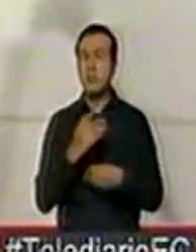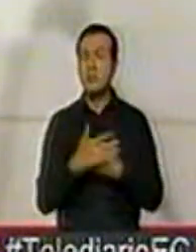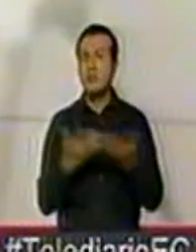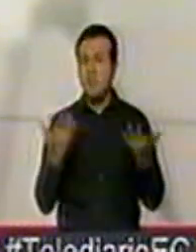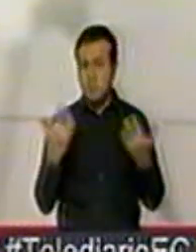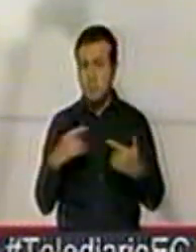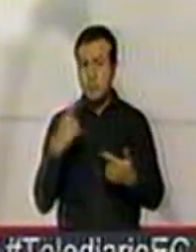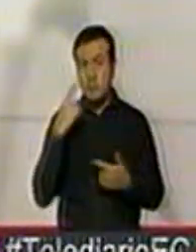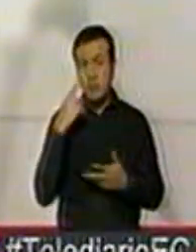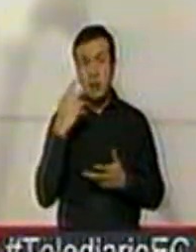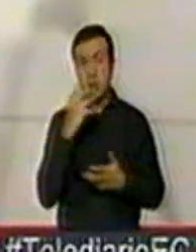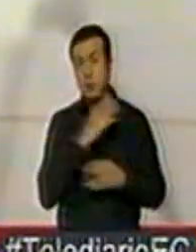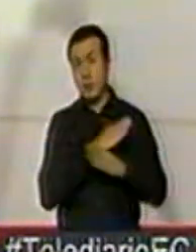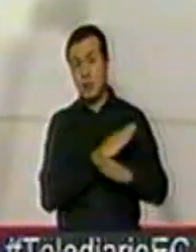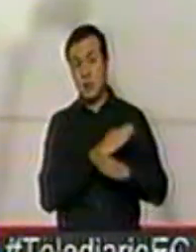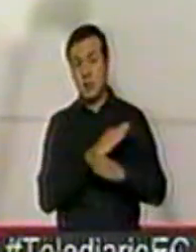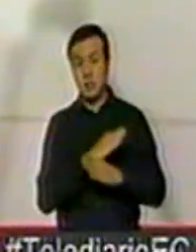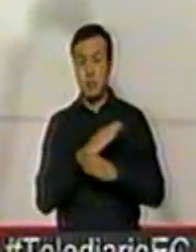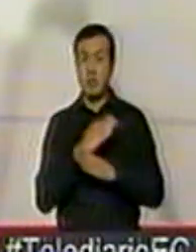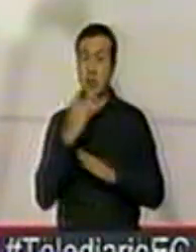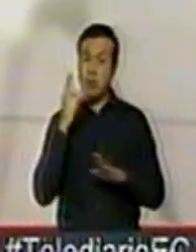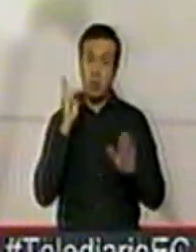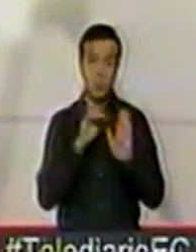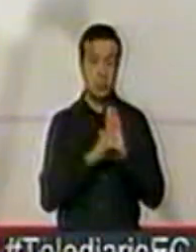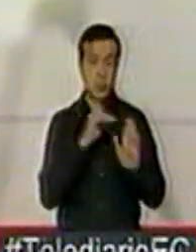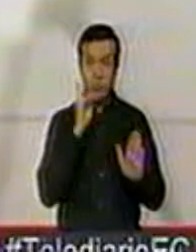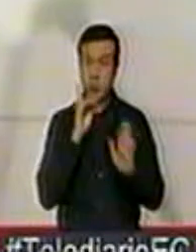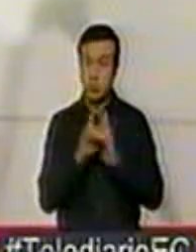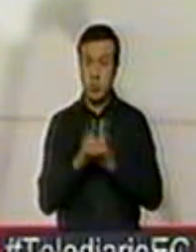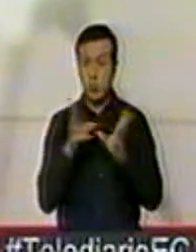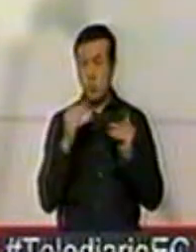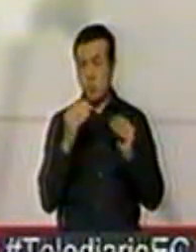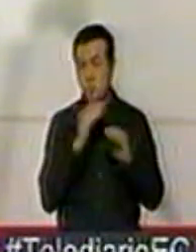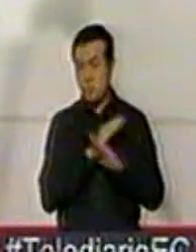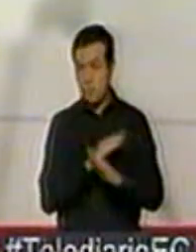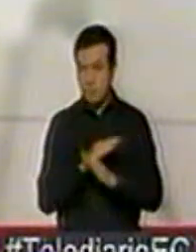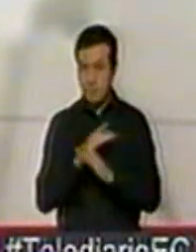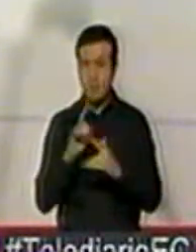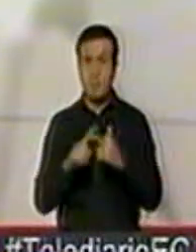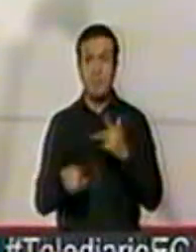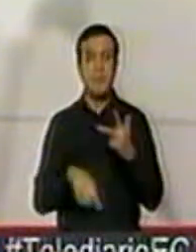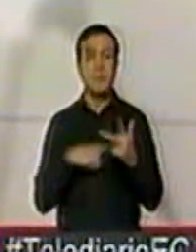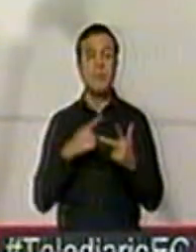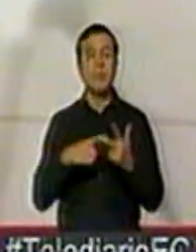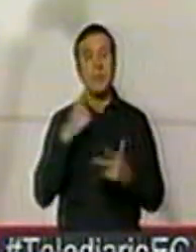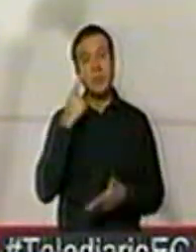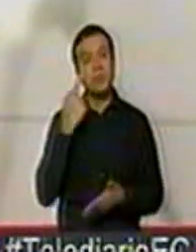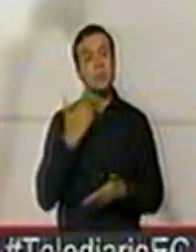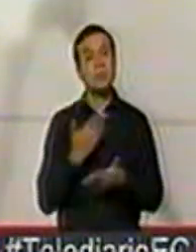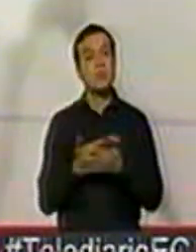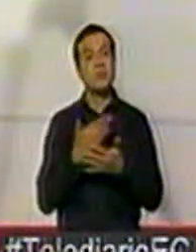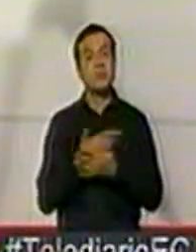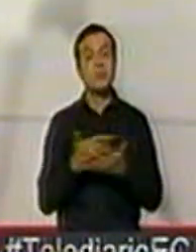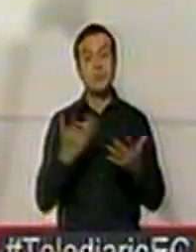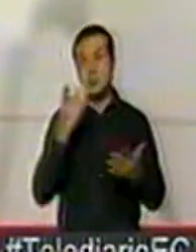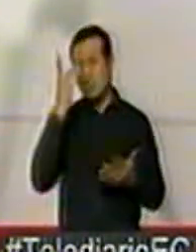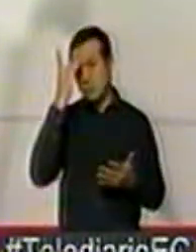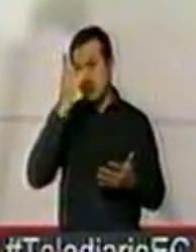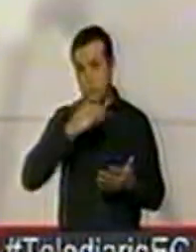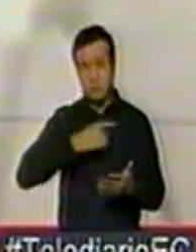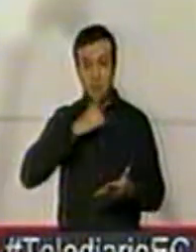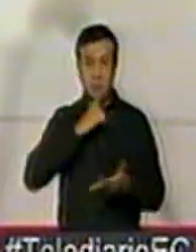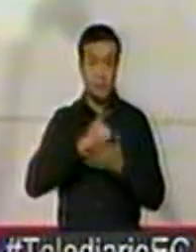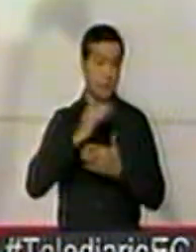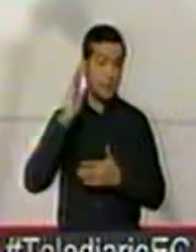incluso intentar defenderse de las acusaciones que se les están haciendo. El hecho de haber presentado también una resolución que